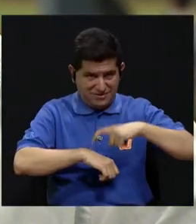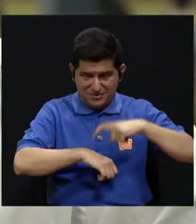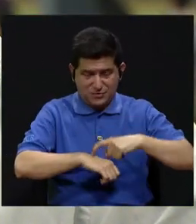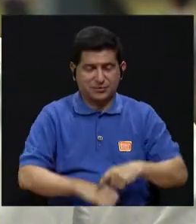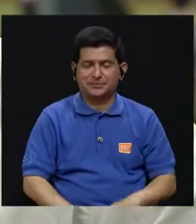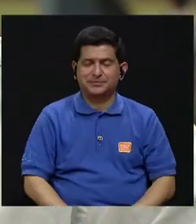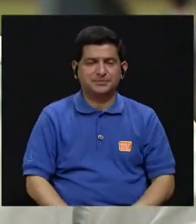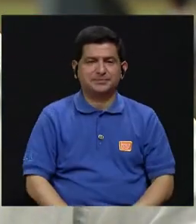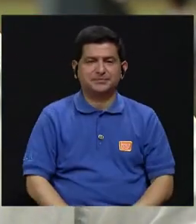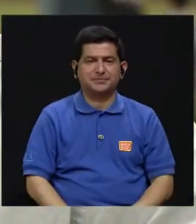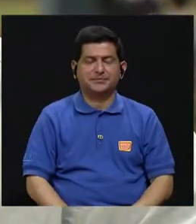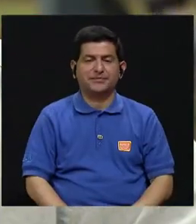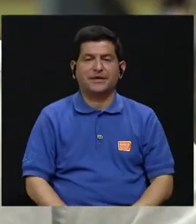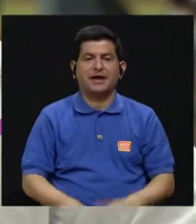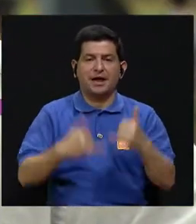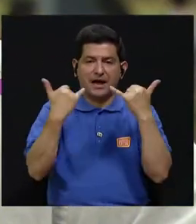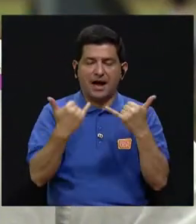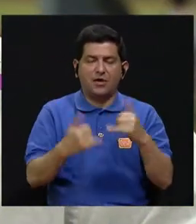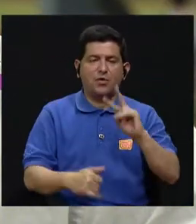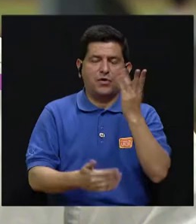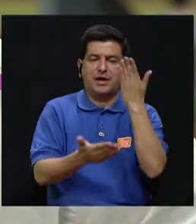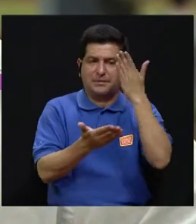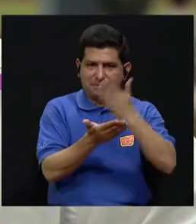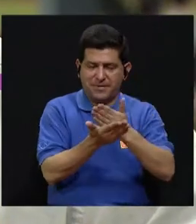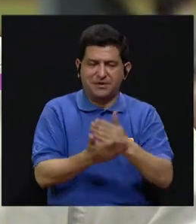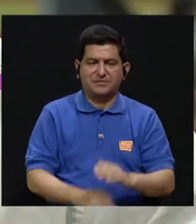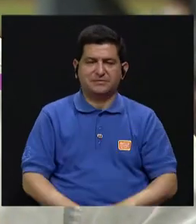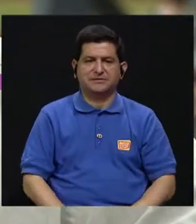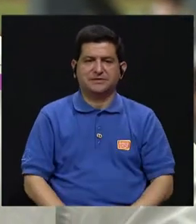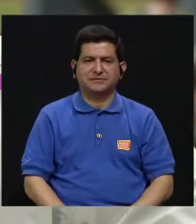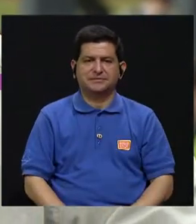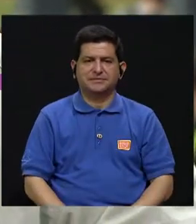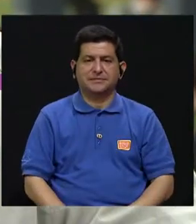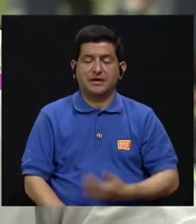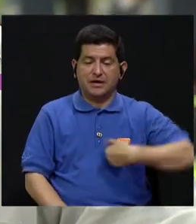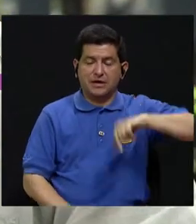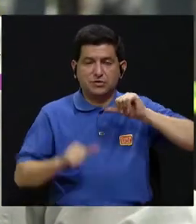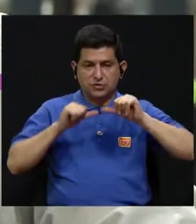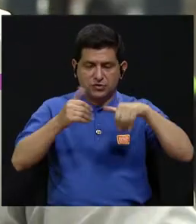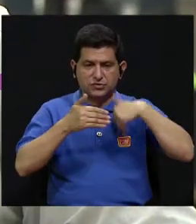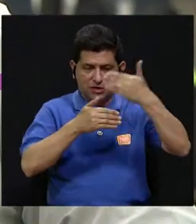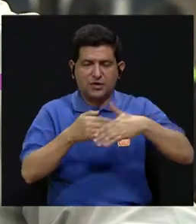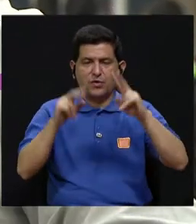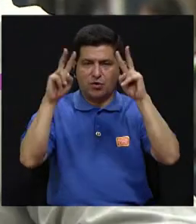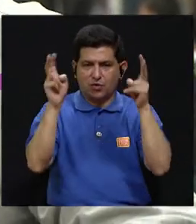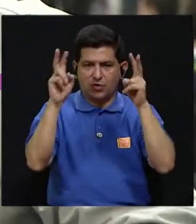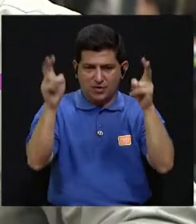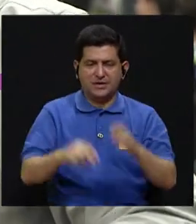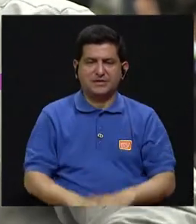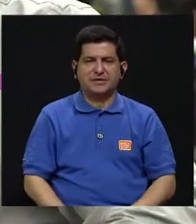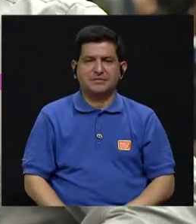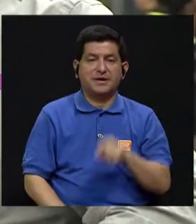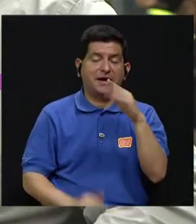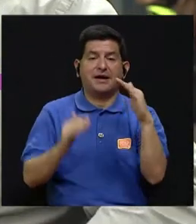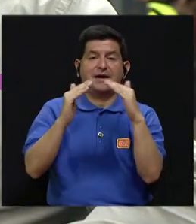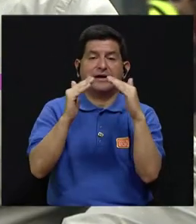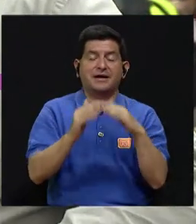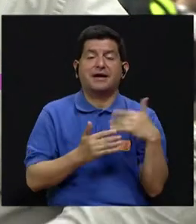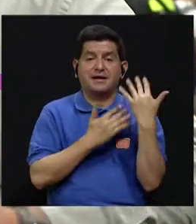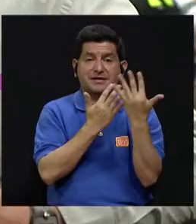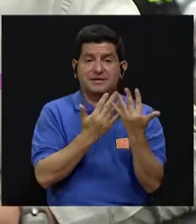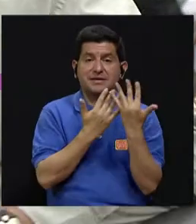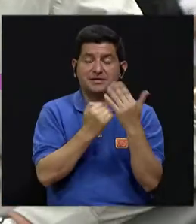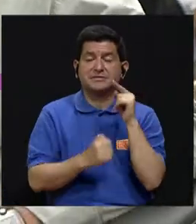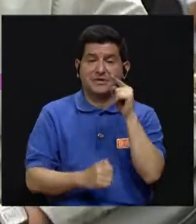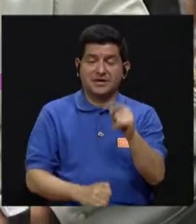tiempo estándar. Sí. Doña Johan, bueno, vamos a ir a una segunda pausa en este momento para continuar y retomar el tema, pues que allá en sus hogares